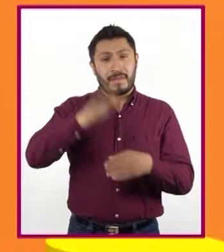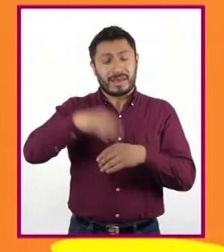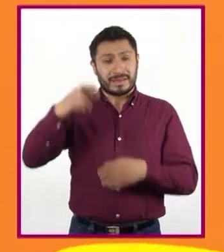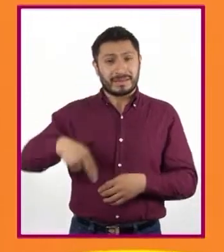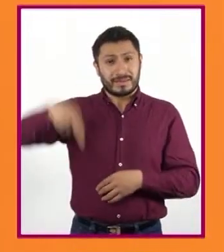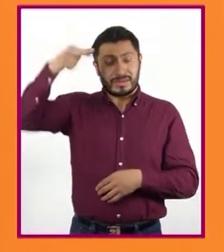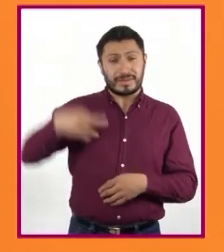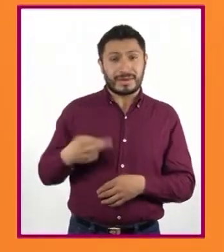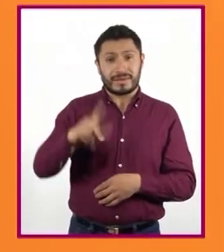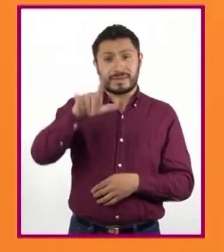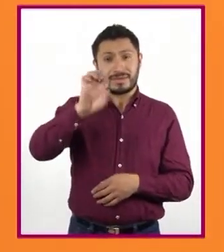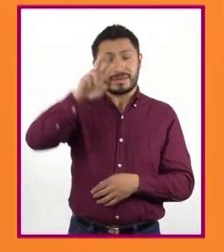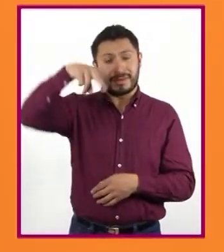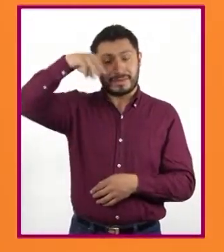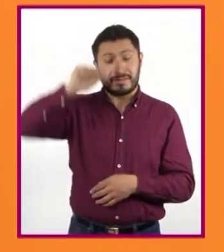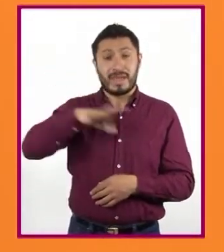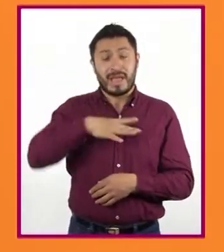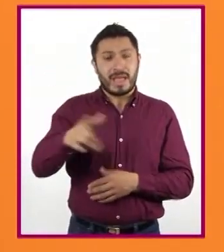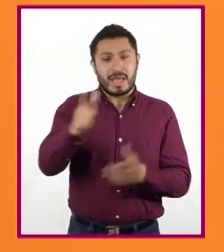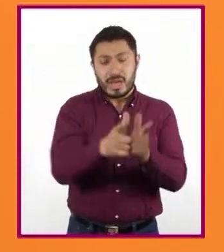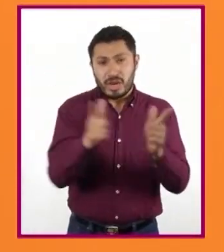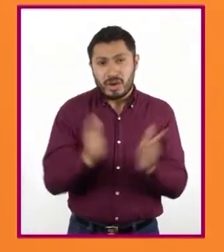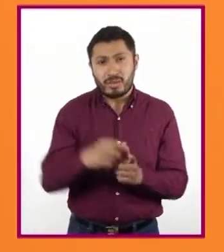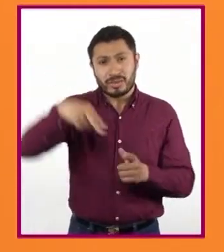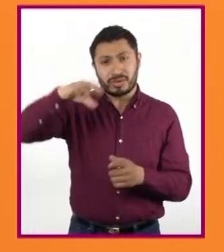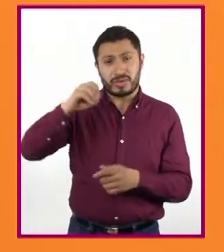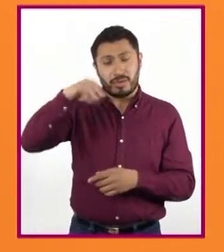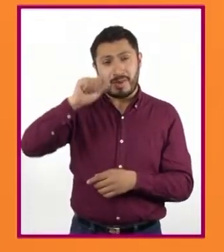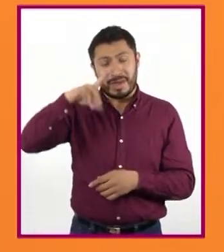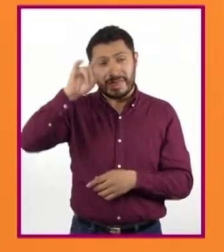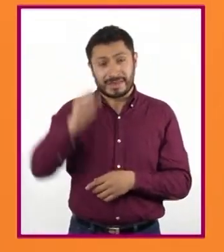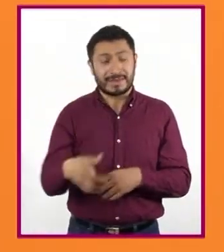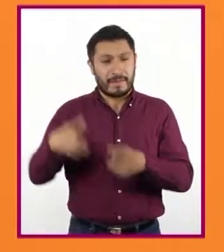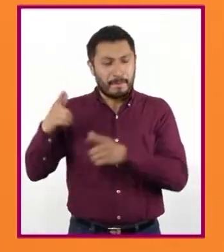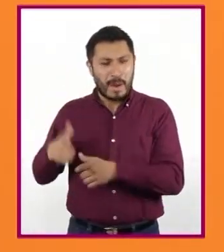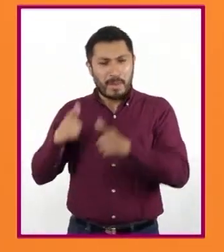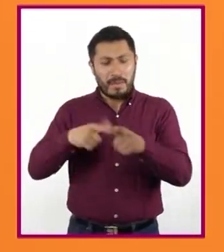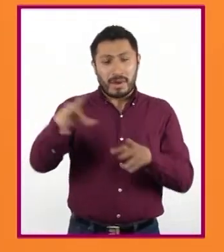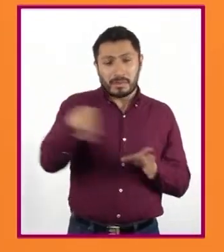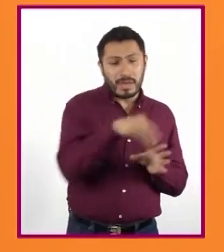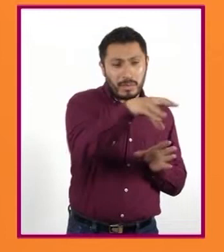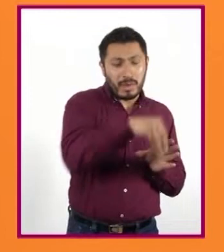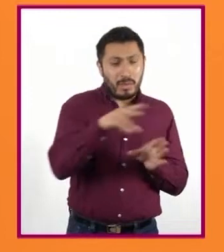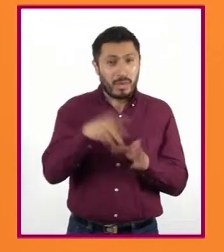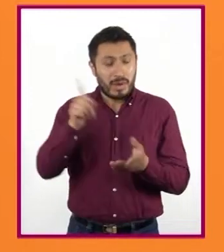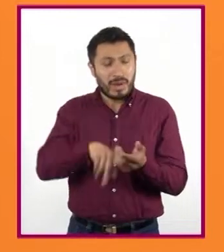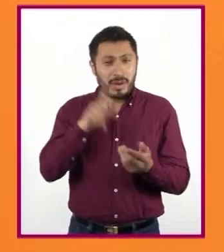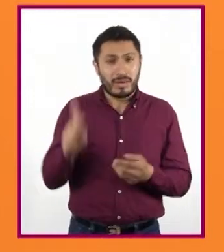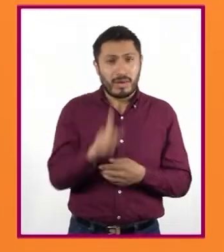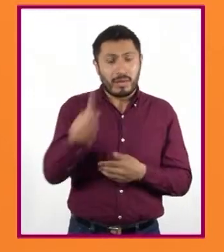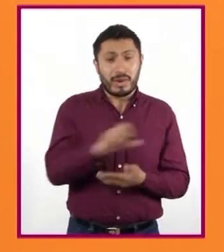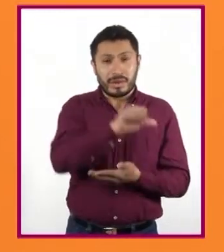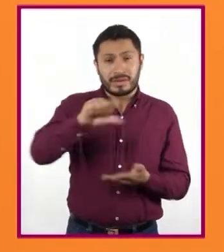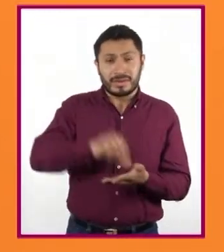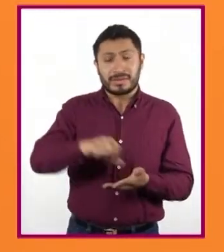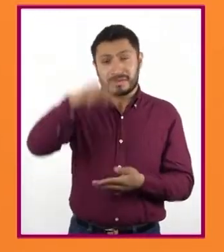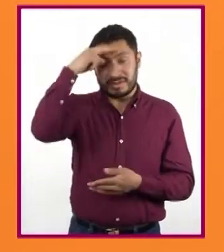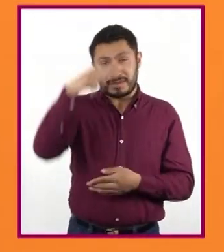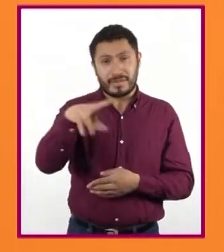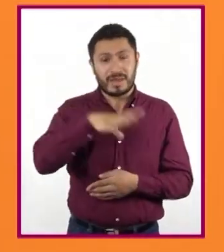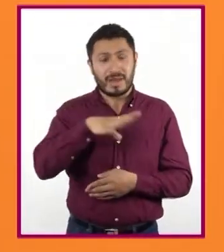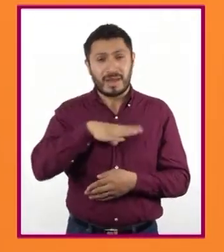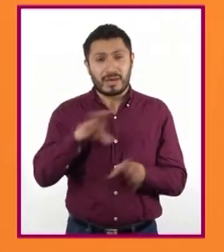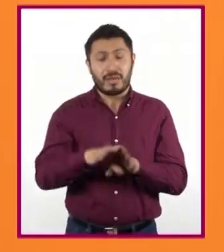Lerma estaba habitada por grupos nómadas de cazadores-recolectores, a los que los pueblos del centro de México